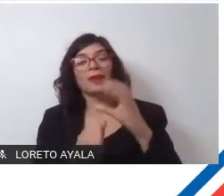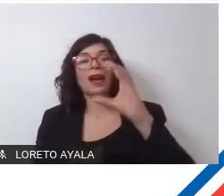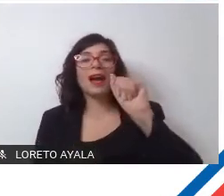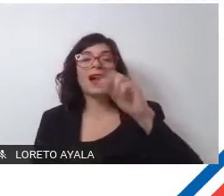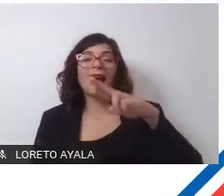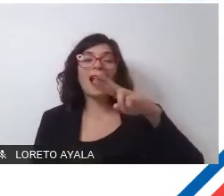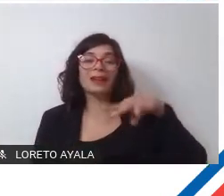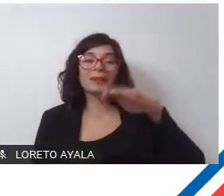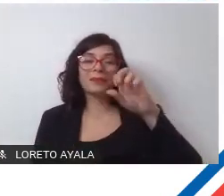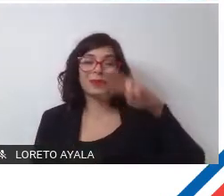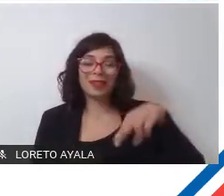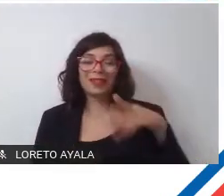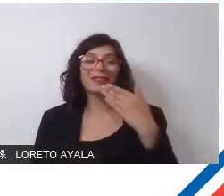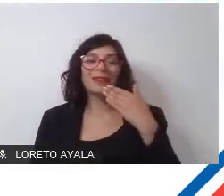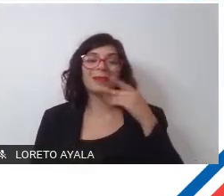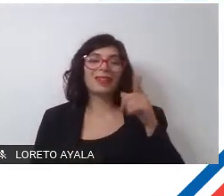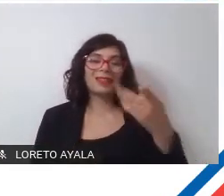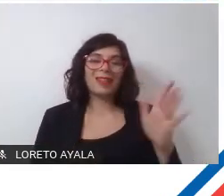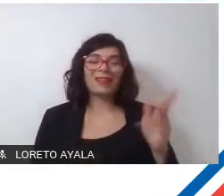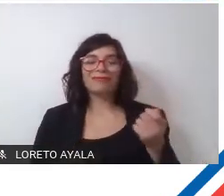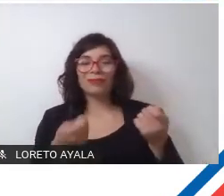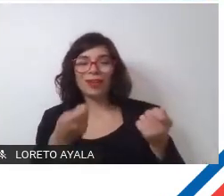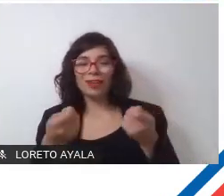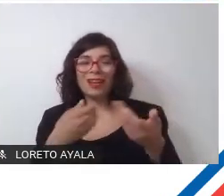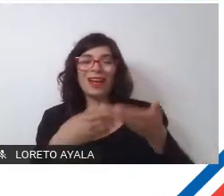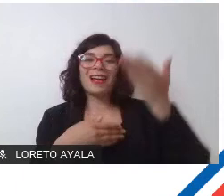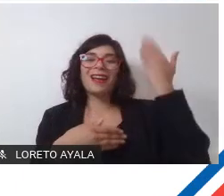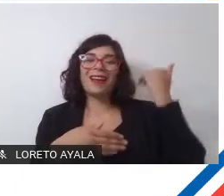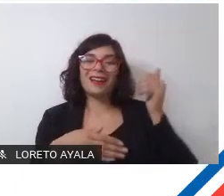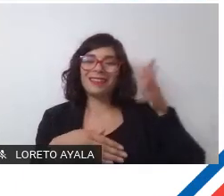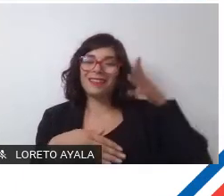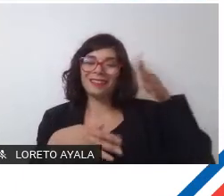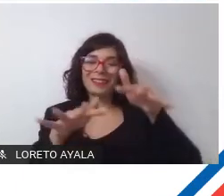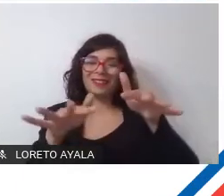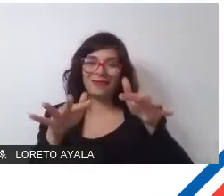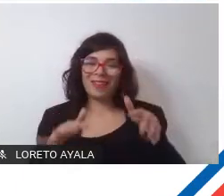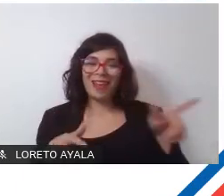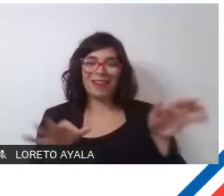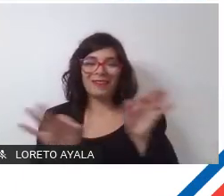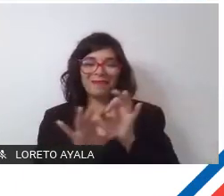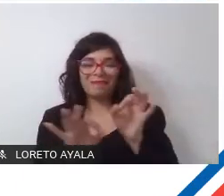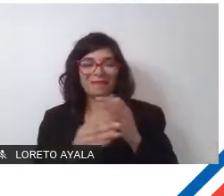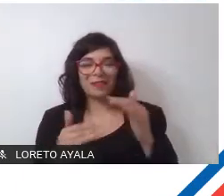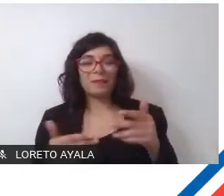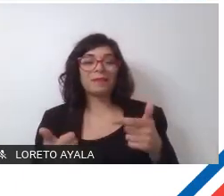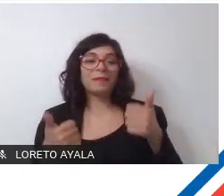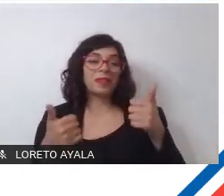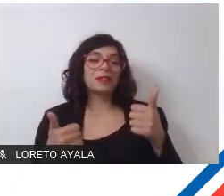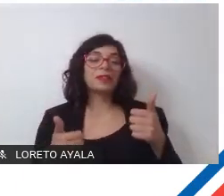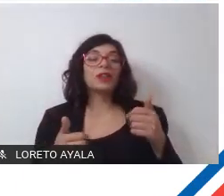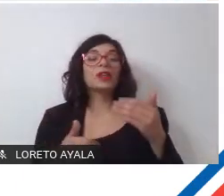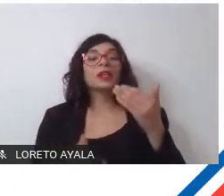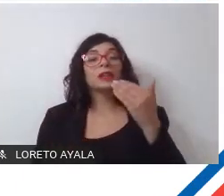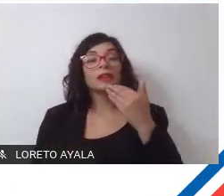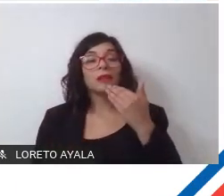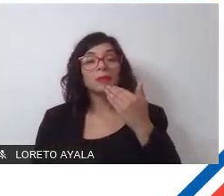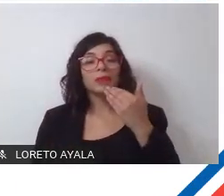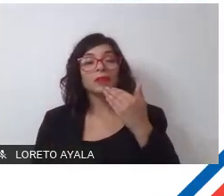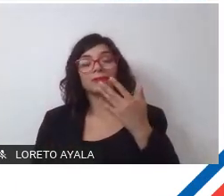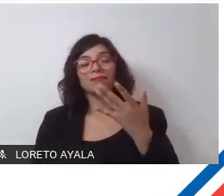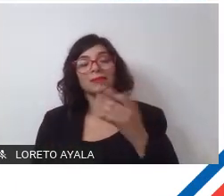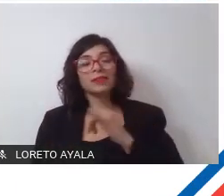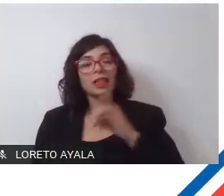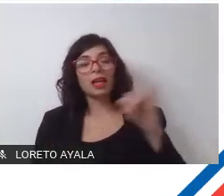tuvo la oportunidad también de ser la moderadora en el seminario de la semana pasada. Y también estamos siempre